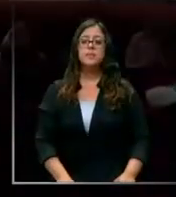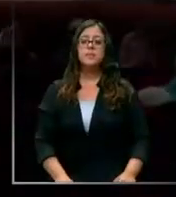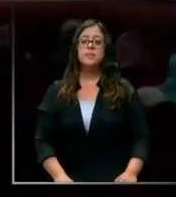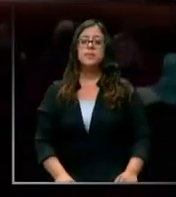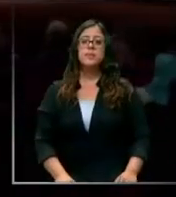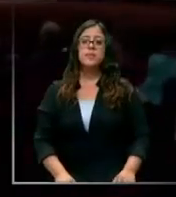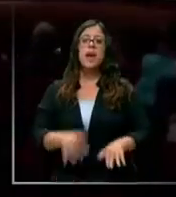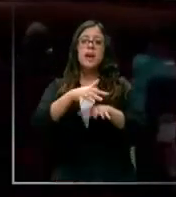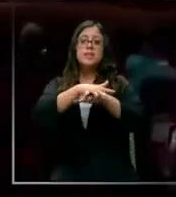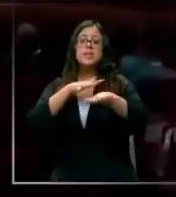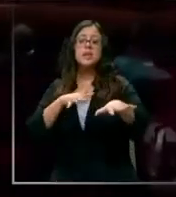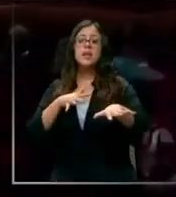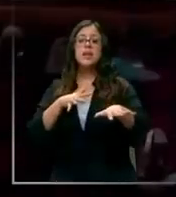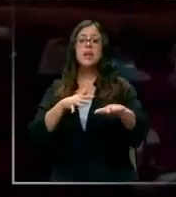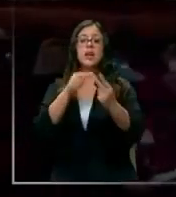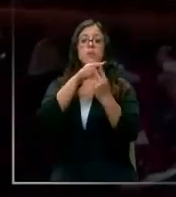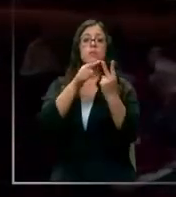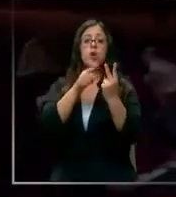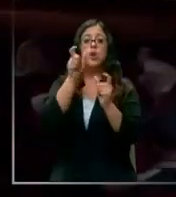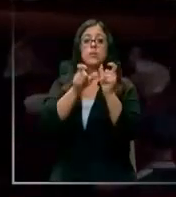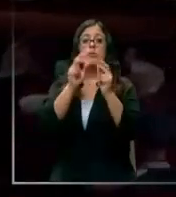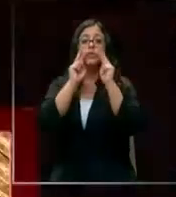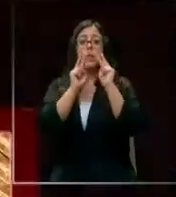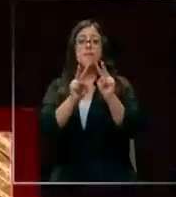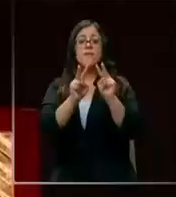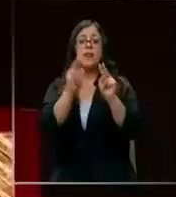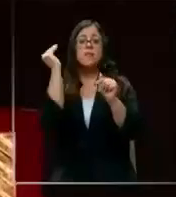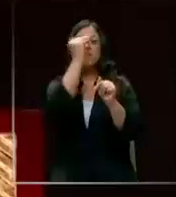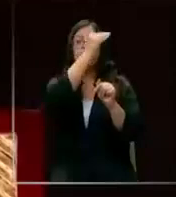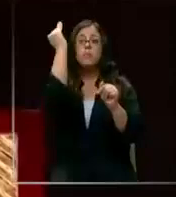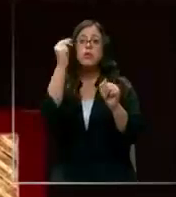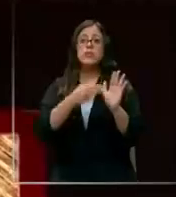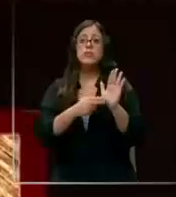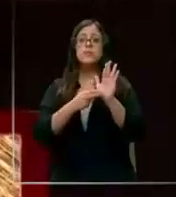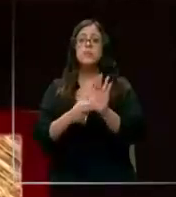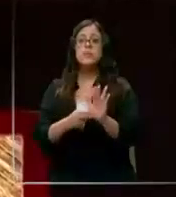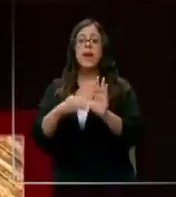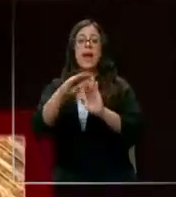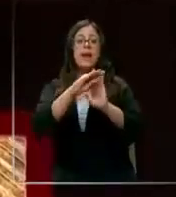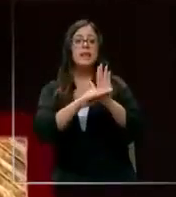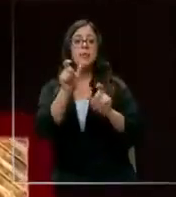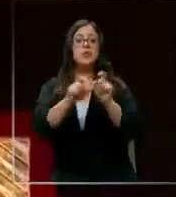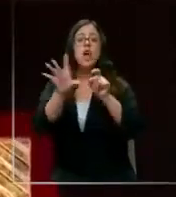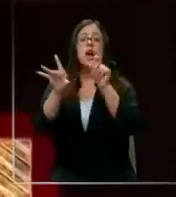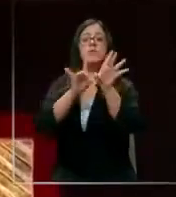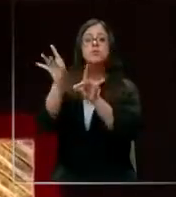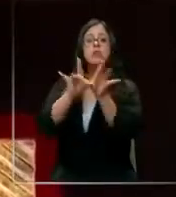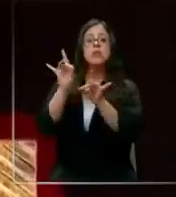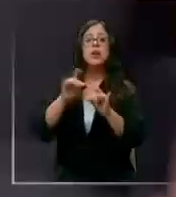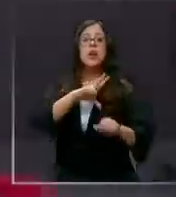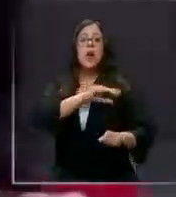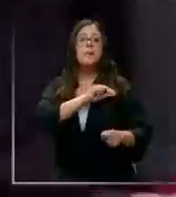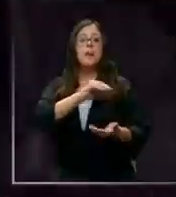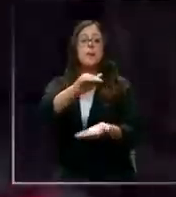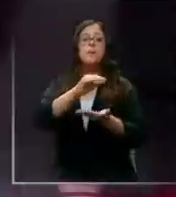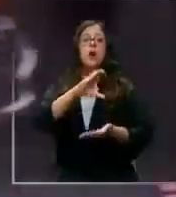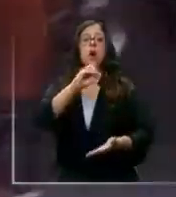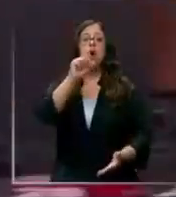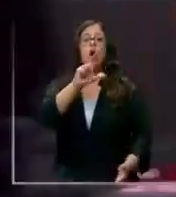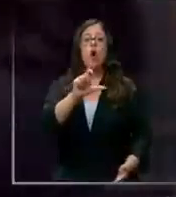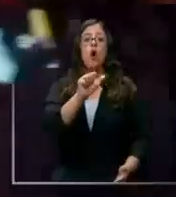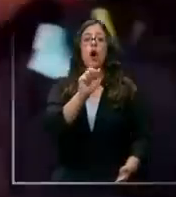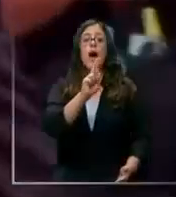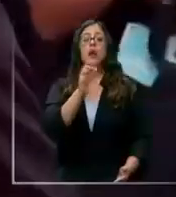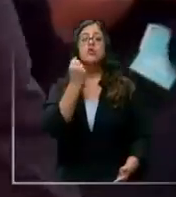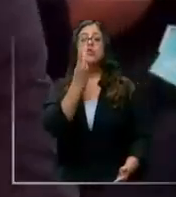En una ceremonia conducida por Riz Ahmed y Alison Williams, se dio a conocer la lista de nominados para los premios Oscar en su edición 95, con